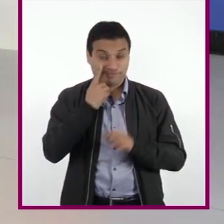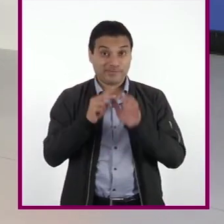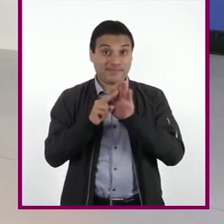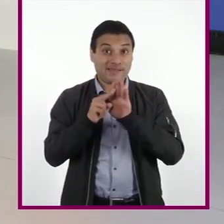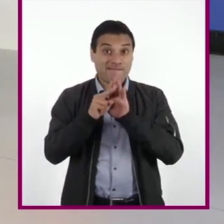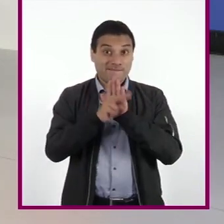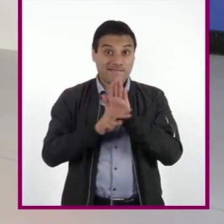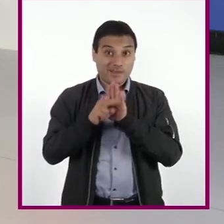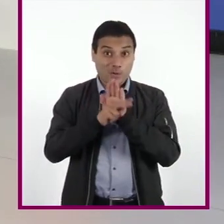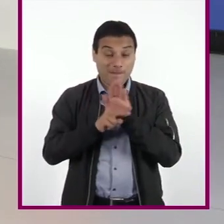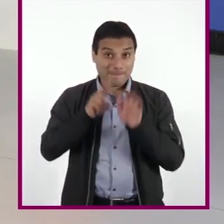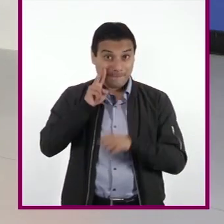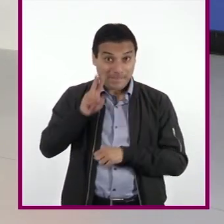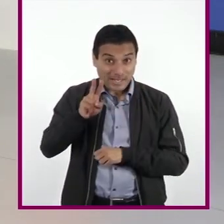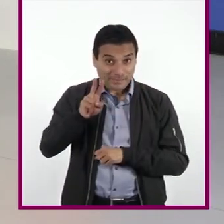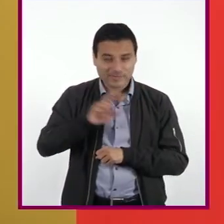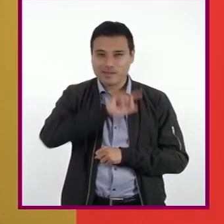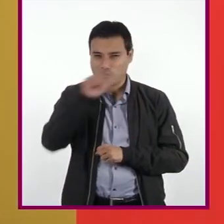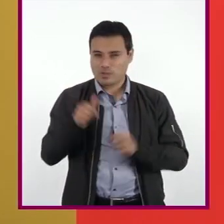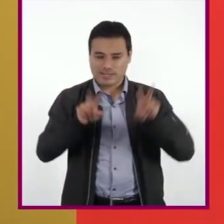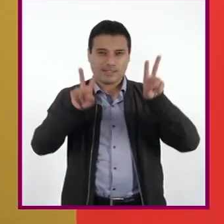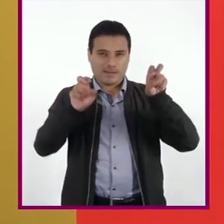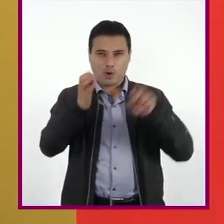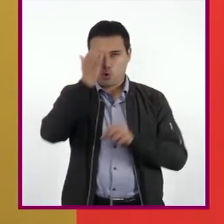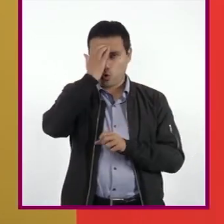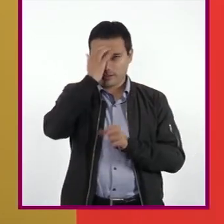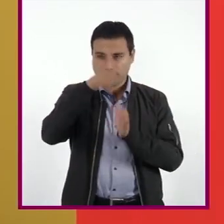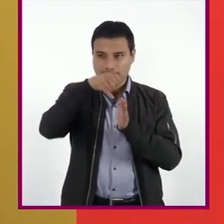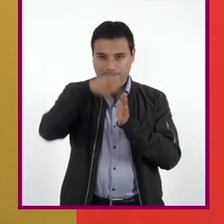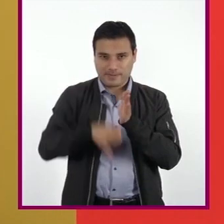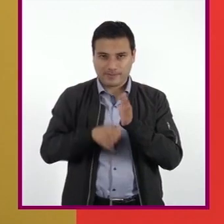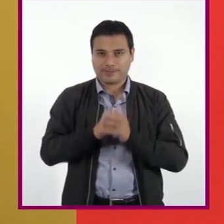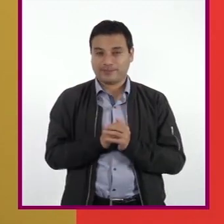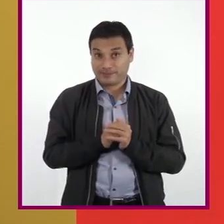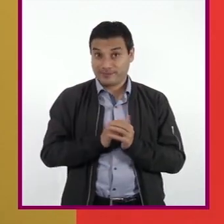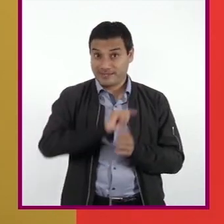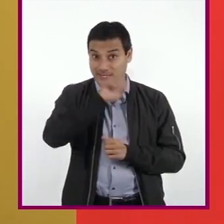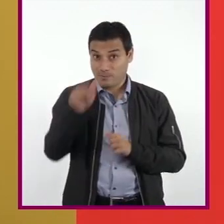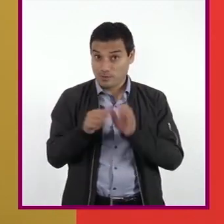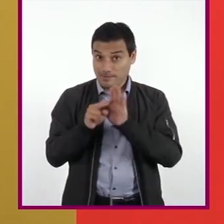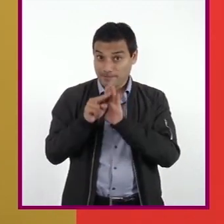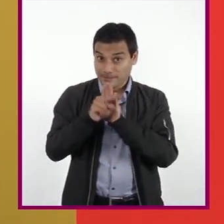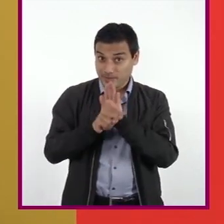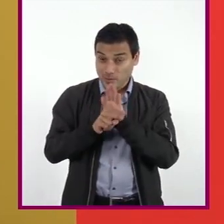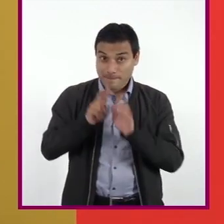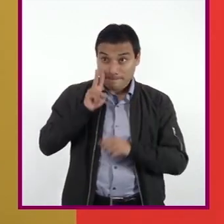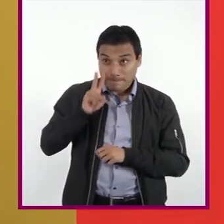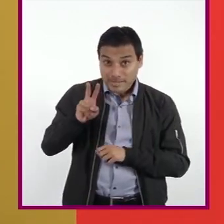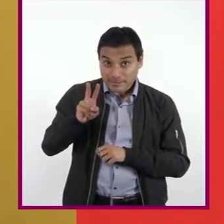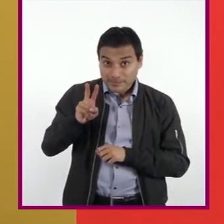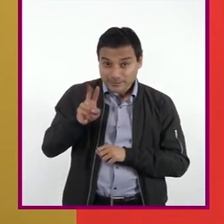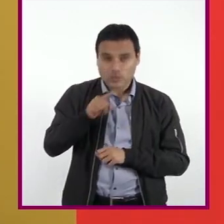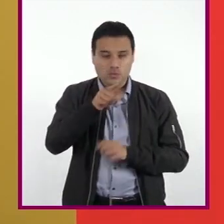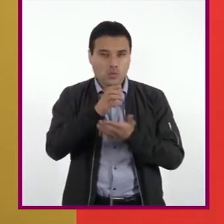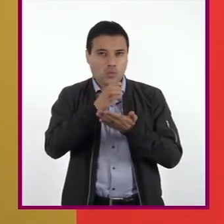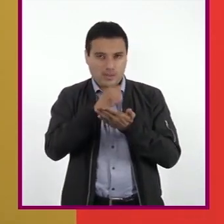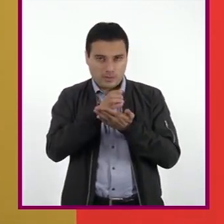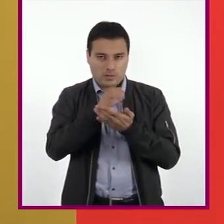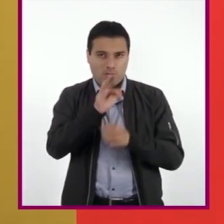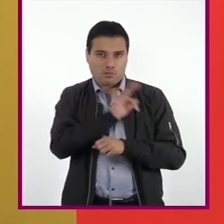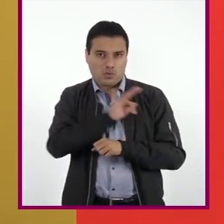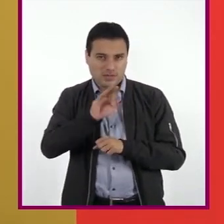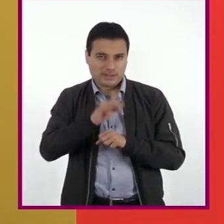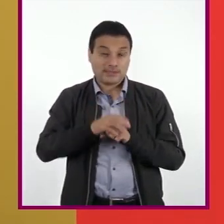siguiente video para abundar en el tema. Mientras observan el video, les pedimos que anoten en su cuaderno las ideas